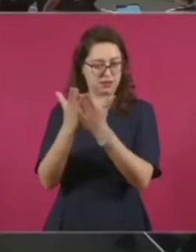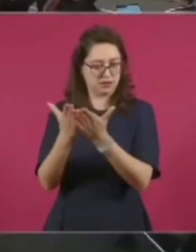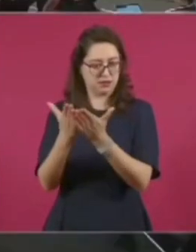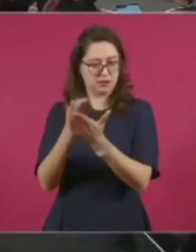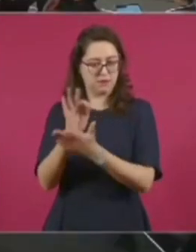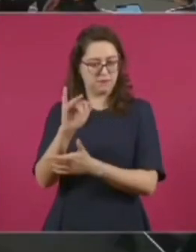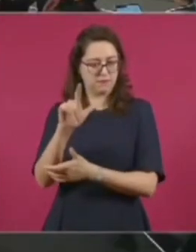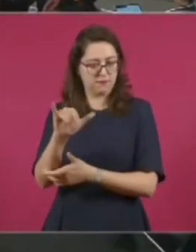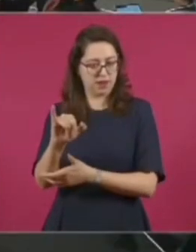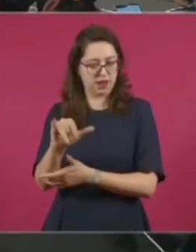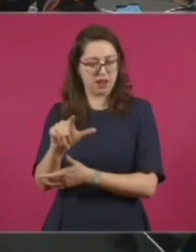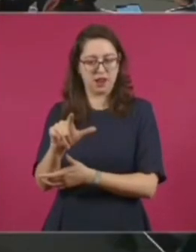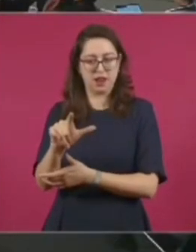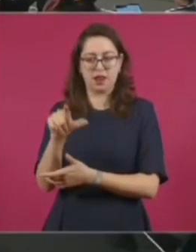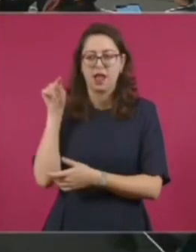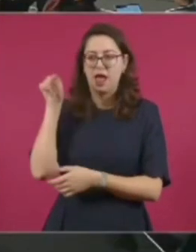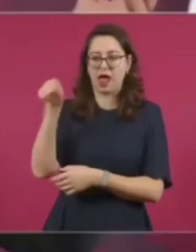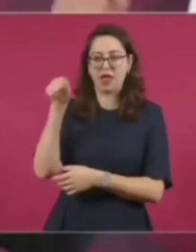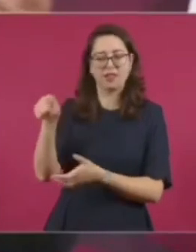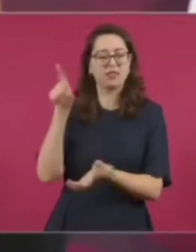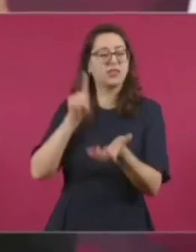es una especie de cónclave